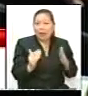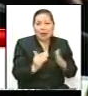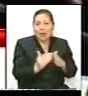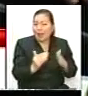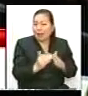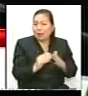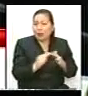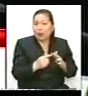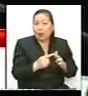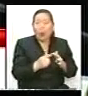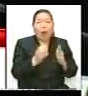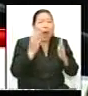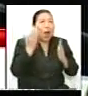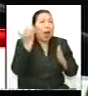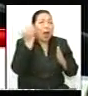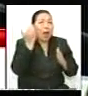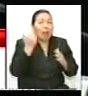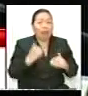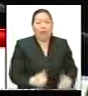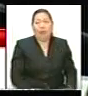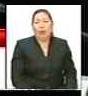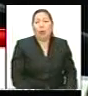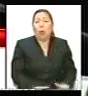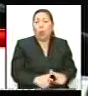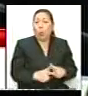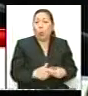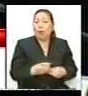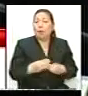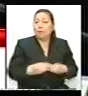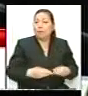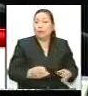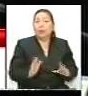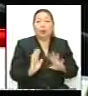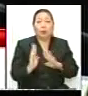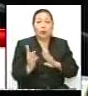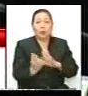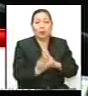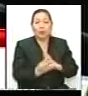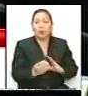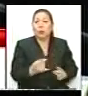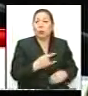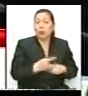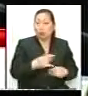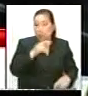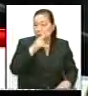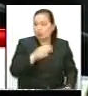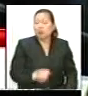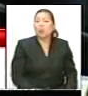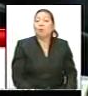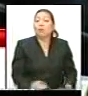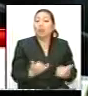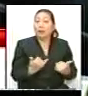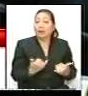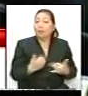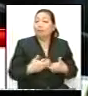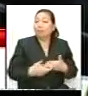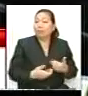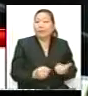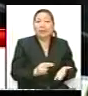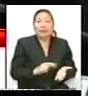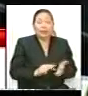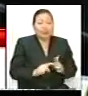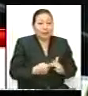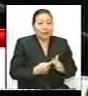de origen colonial, ubicado en la zona monumental y ambiente urbano monumental del Cusco. Este procedimiento se